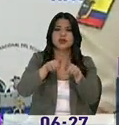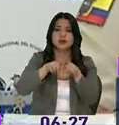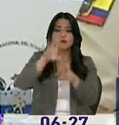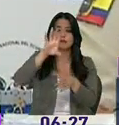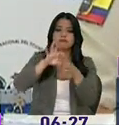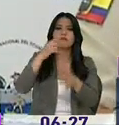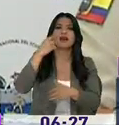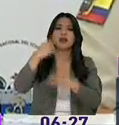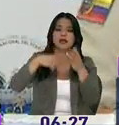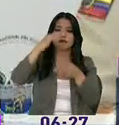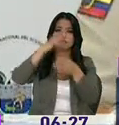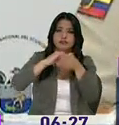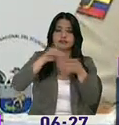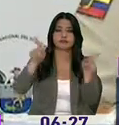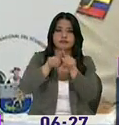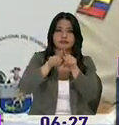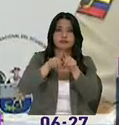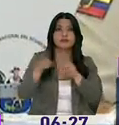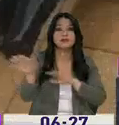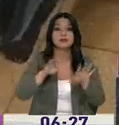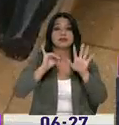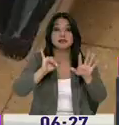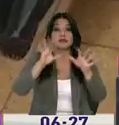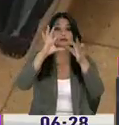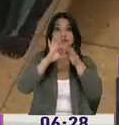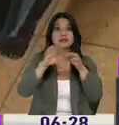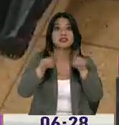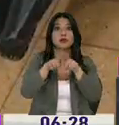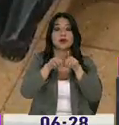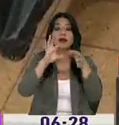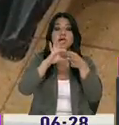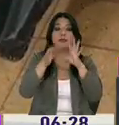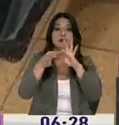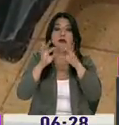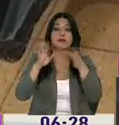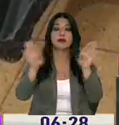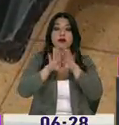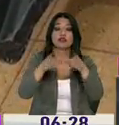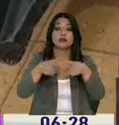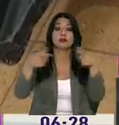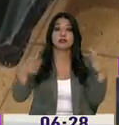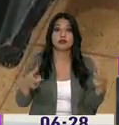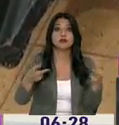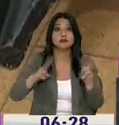seguridad de contenedores, 6 candados tipo cadena para contenedores y un motor.